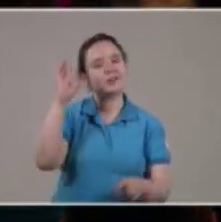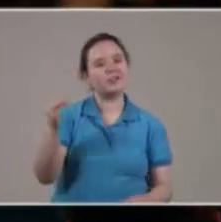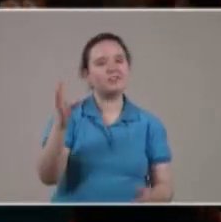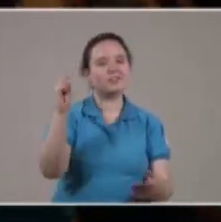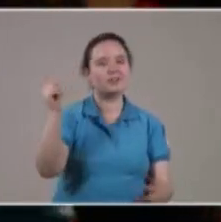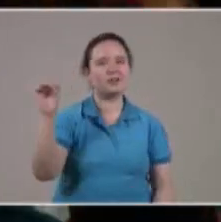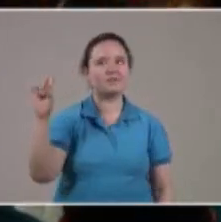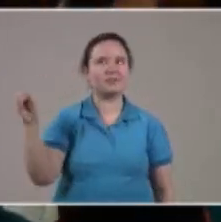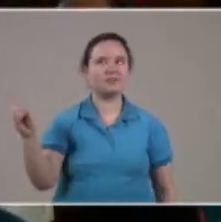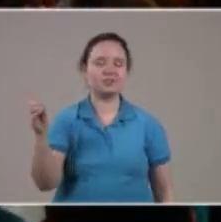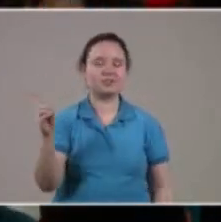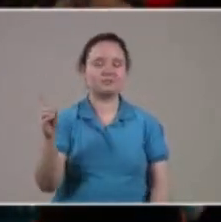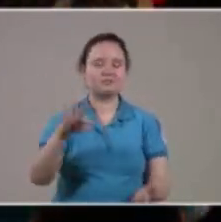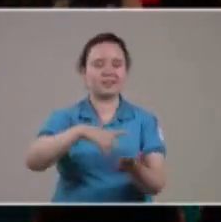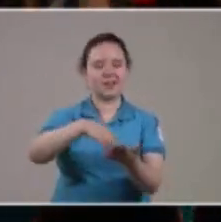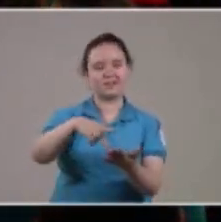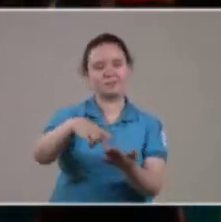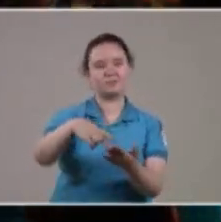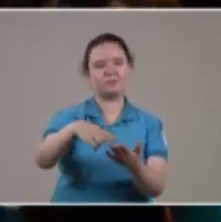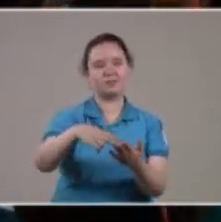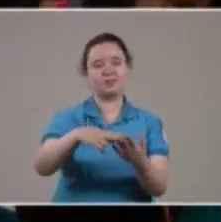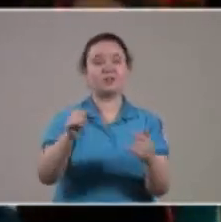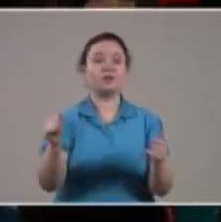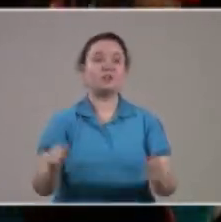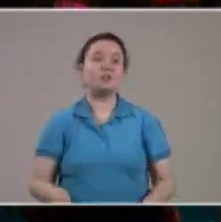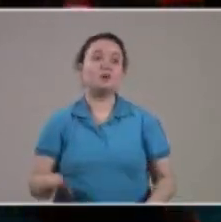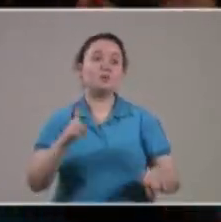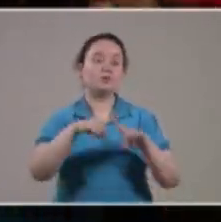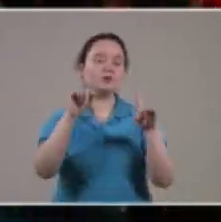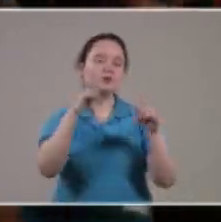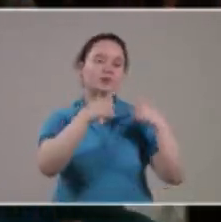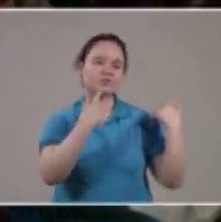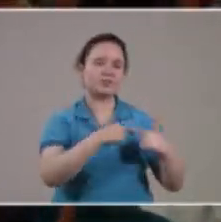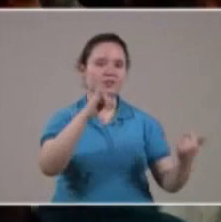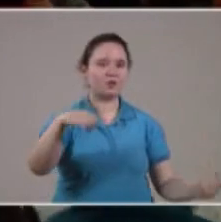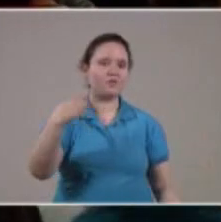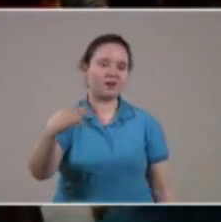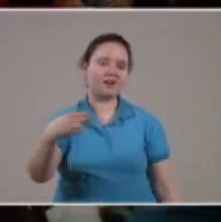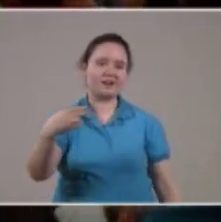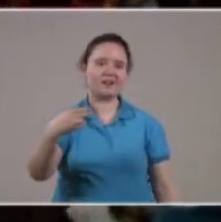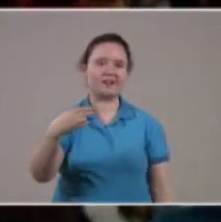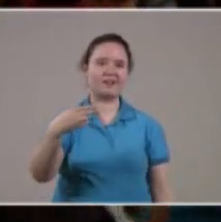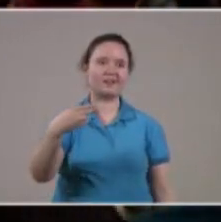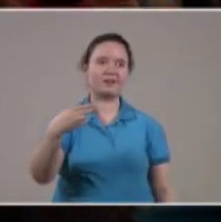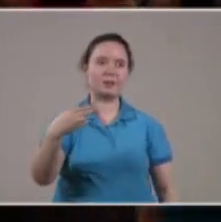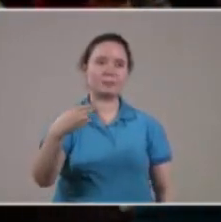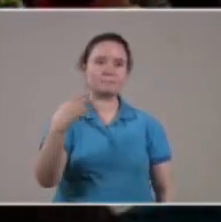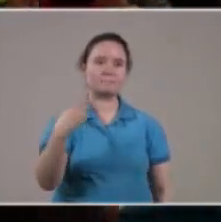Porque David andaba conforme al corazón de Jehová.